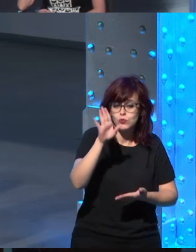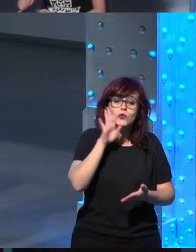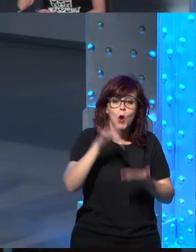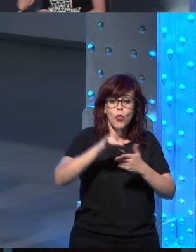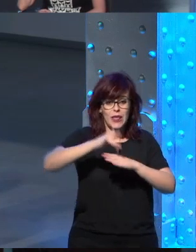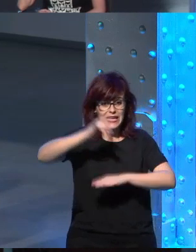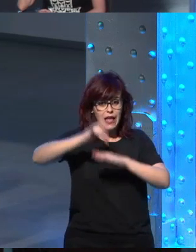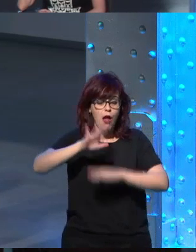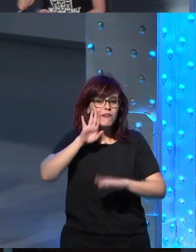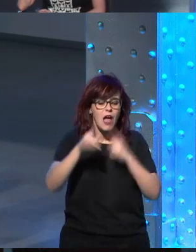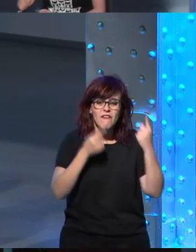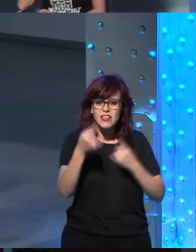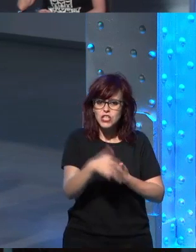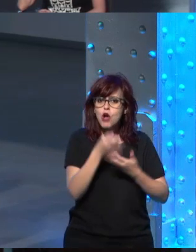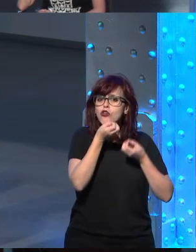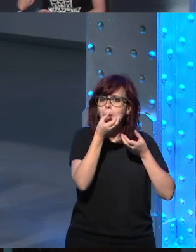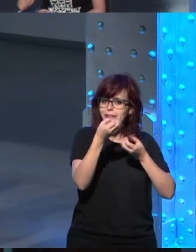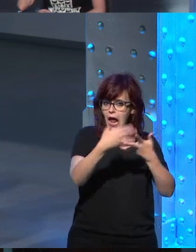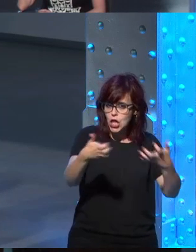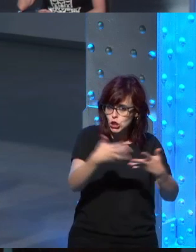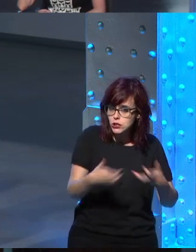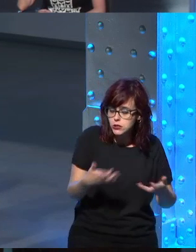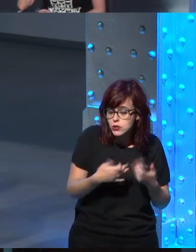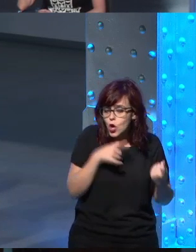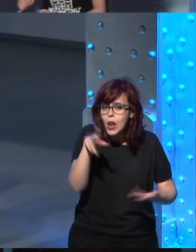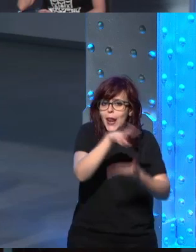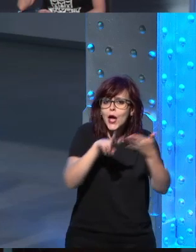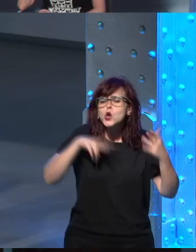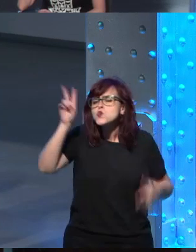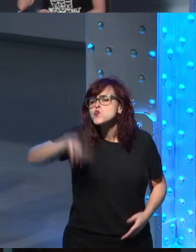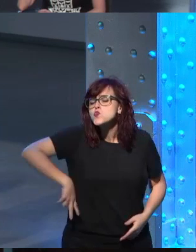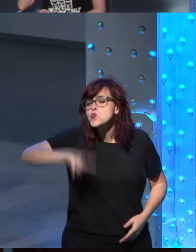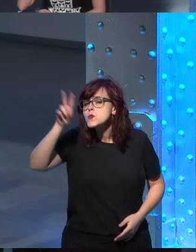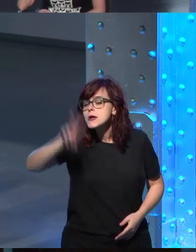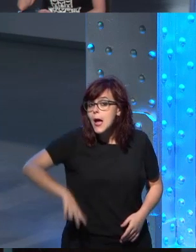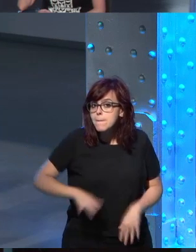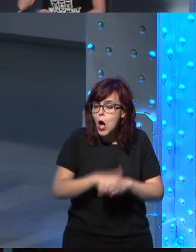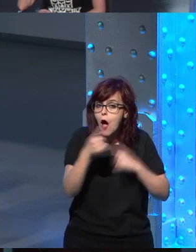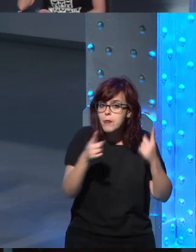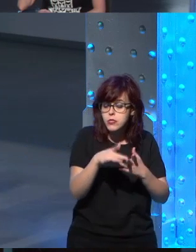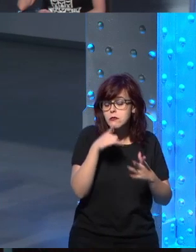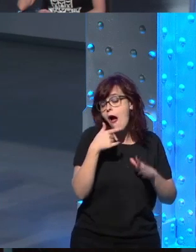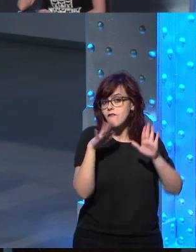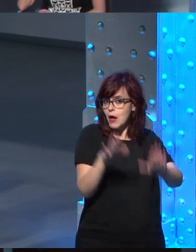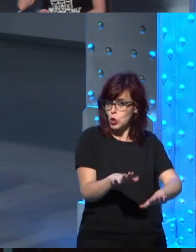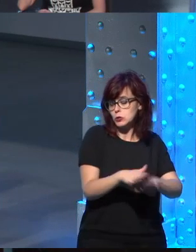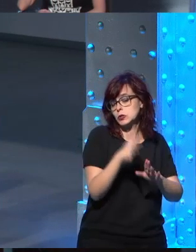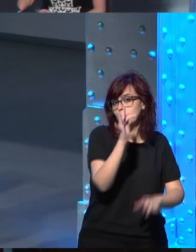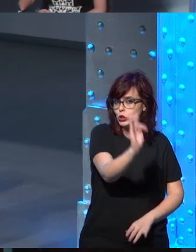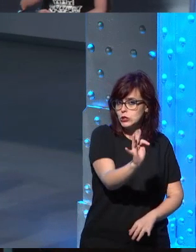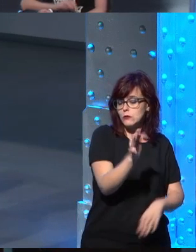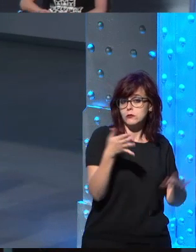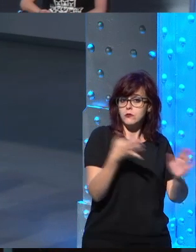periódicos digitales y hay comentarios. Y yo no los leo nunca, porque si son favorables me creo que soy